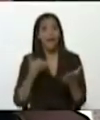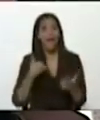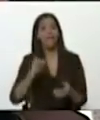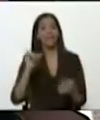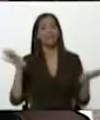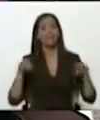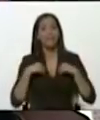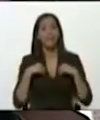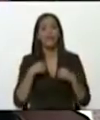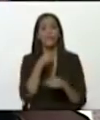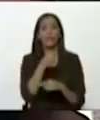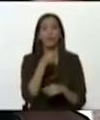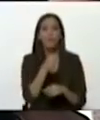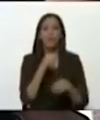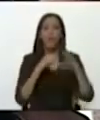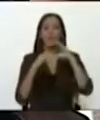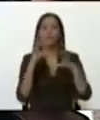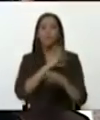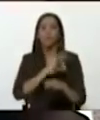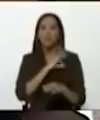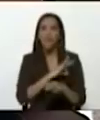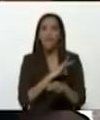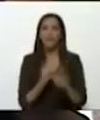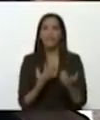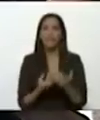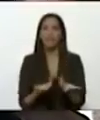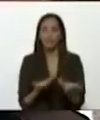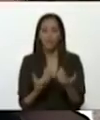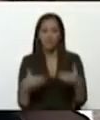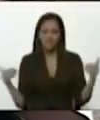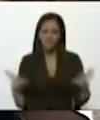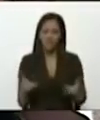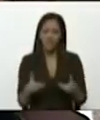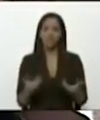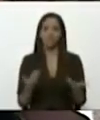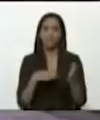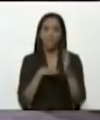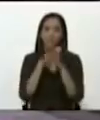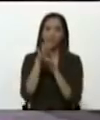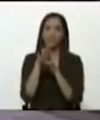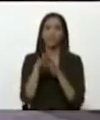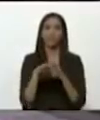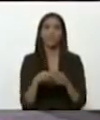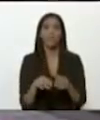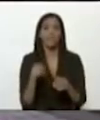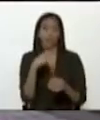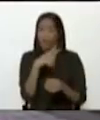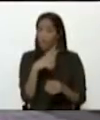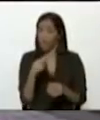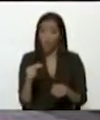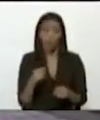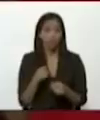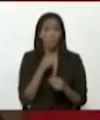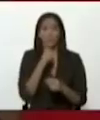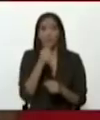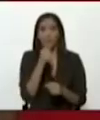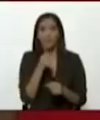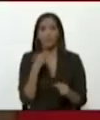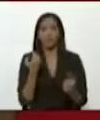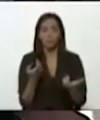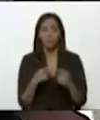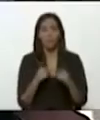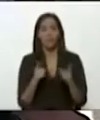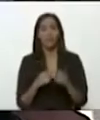los periodistas, a los comunicadores sociales que con las uñas están haciendo y están levantando. Y a los que no son periodistas. Y a los que no son periodistas, obviamente. Nosotros no somos periodistas,